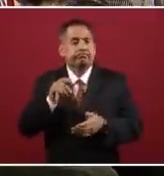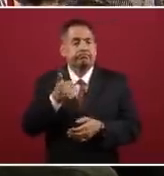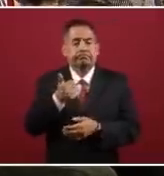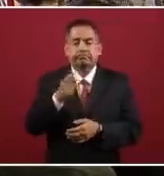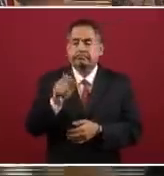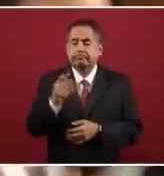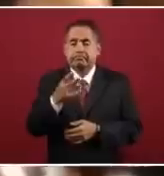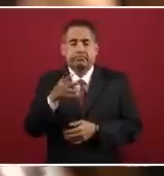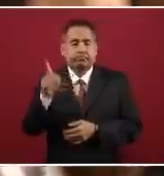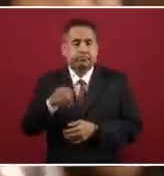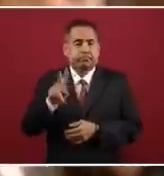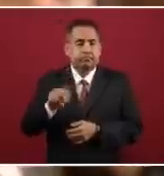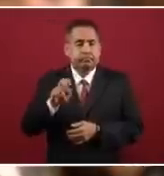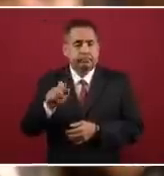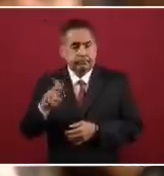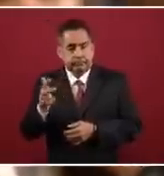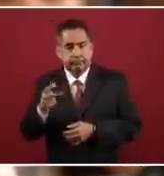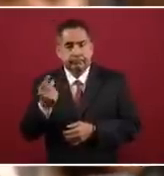629-2013 y